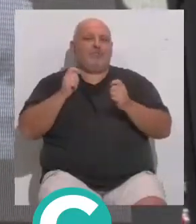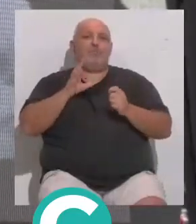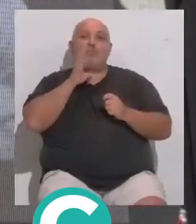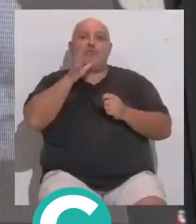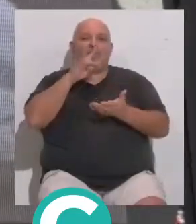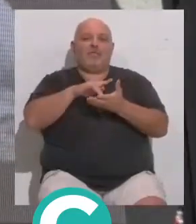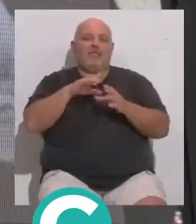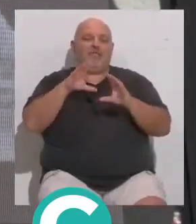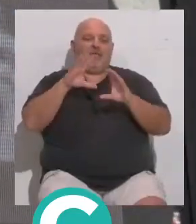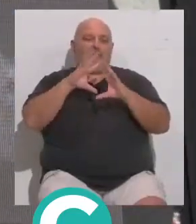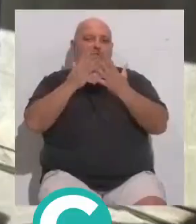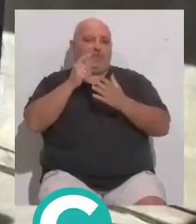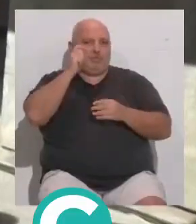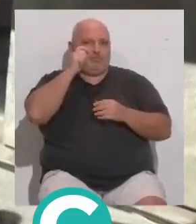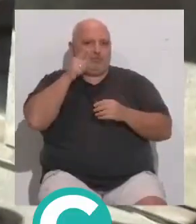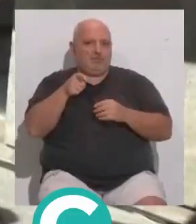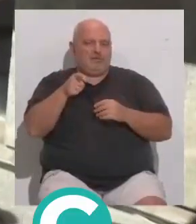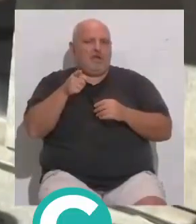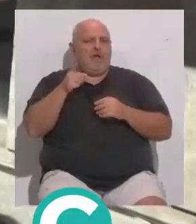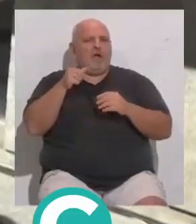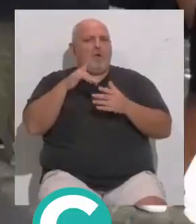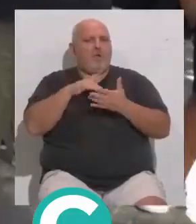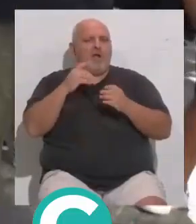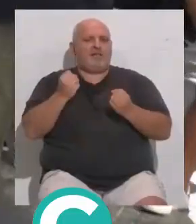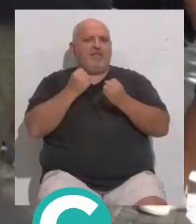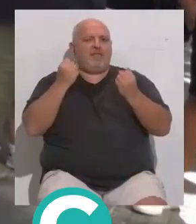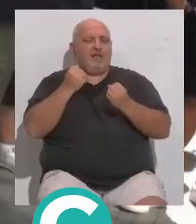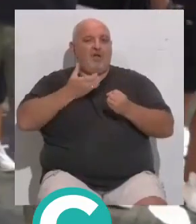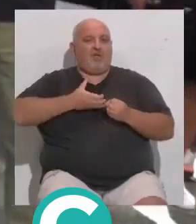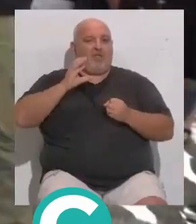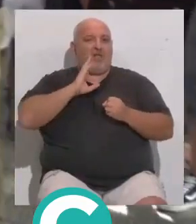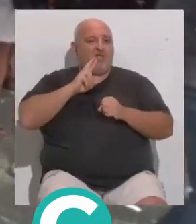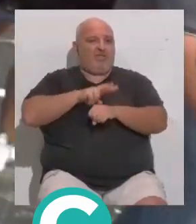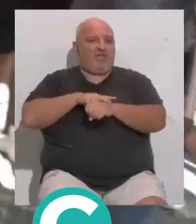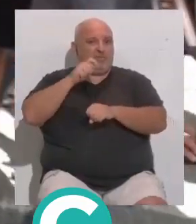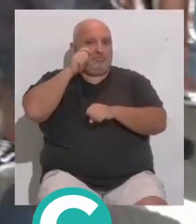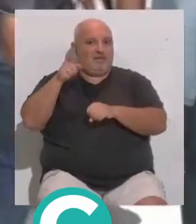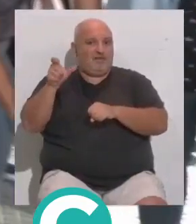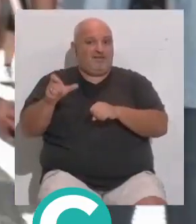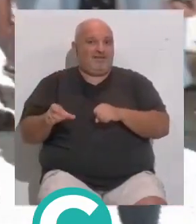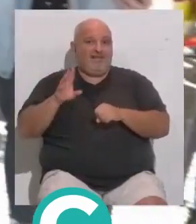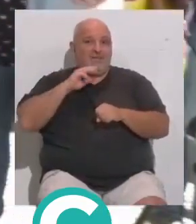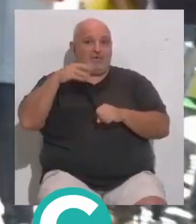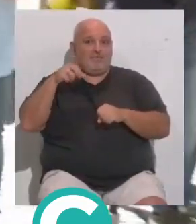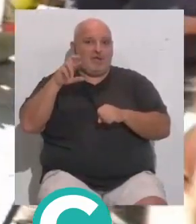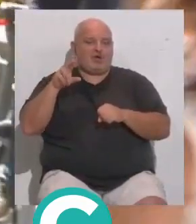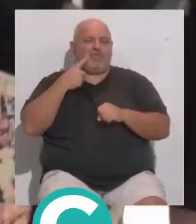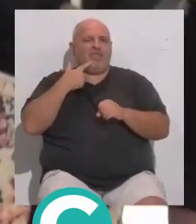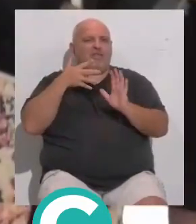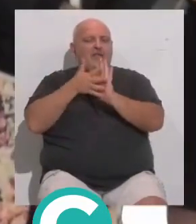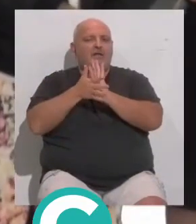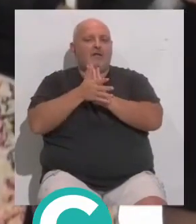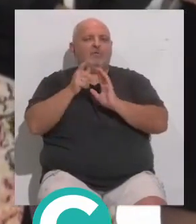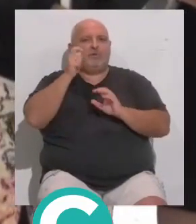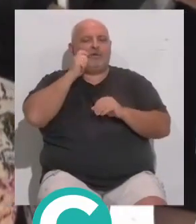motivo del Día del Turismo. Unas actividades que, como ya anunció la concejala delegada de Turismo, Montemayor Mures, hacen hincapié en